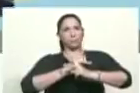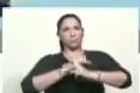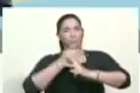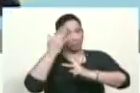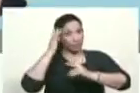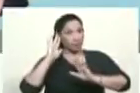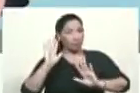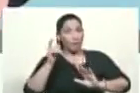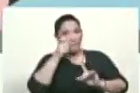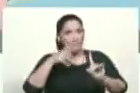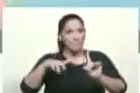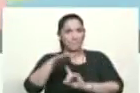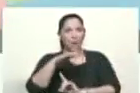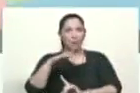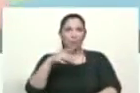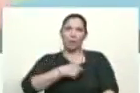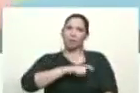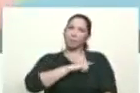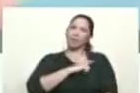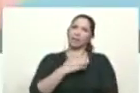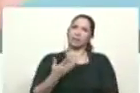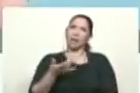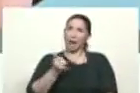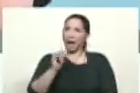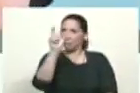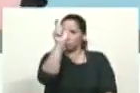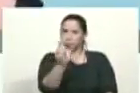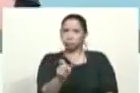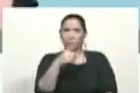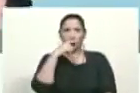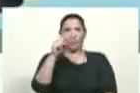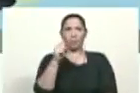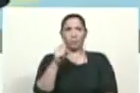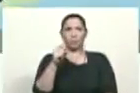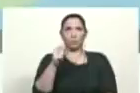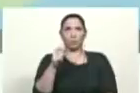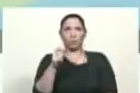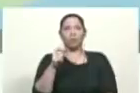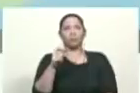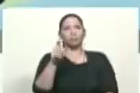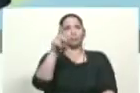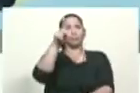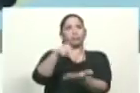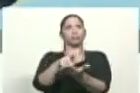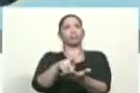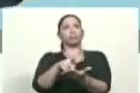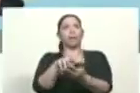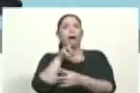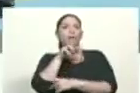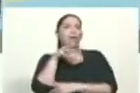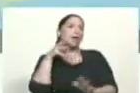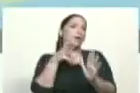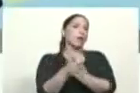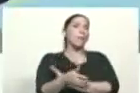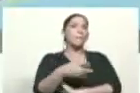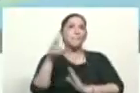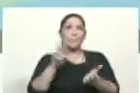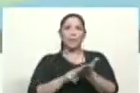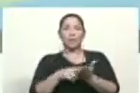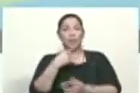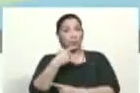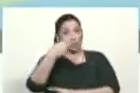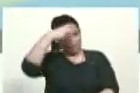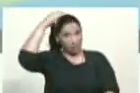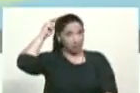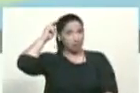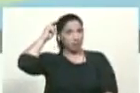pueblo de España que fue un gesto valiente del presidente Maduro pararse allí y hablar con su verdad. Bueno, lo decía el canciller, esos